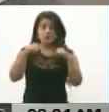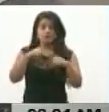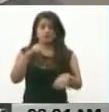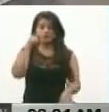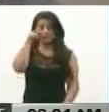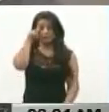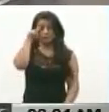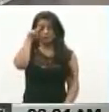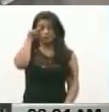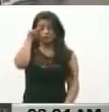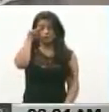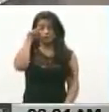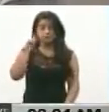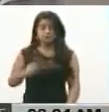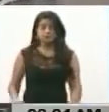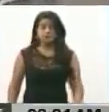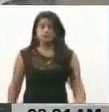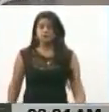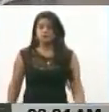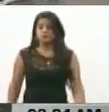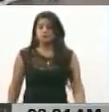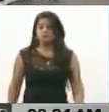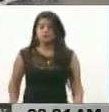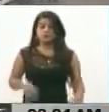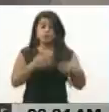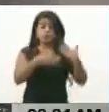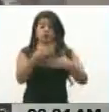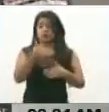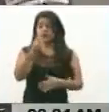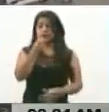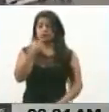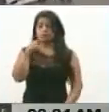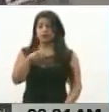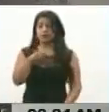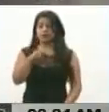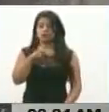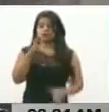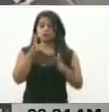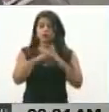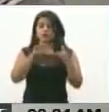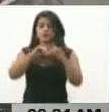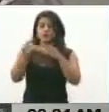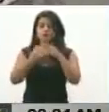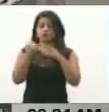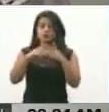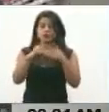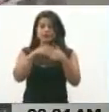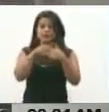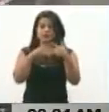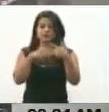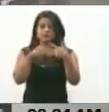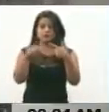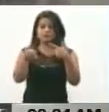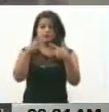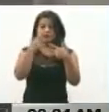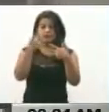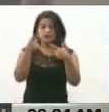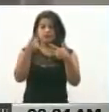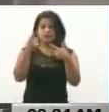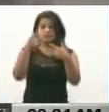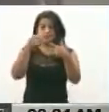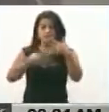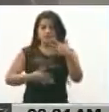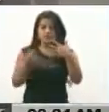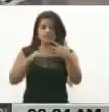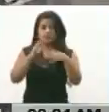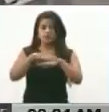Eso es lo más bonito de todo este proceso. En todas nuestras instituciones, las tres que viste hoy acá, y son muchas otras, porque nosotros nos